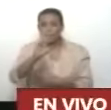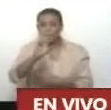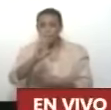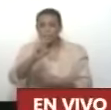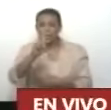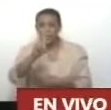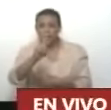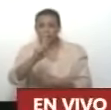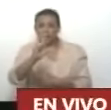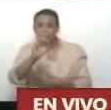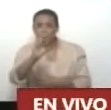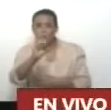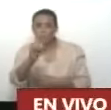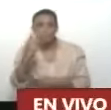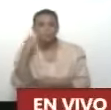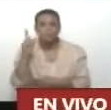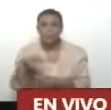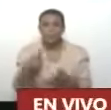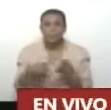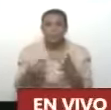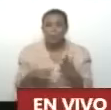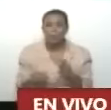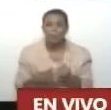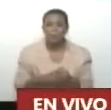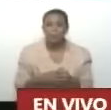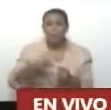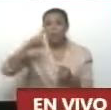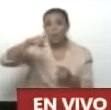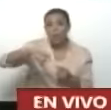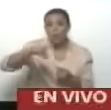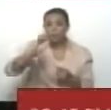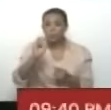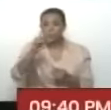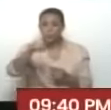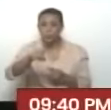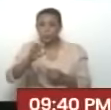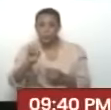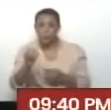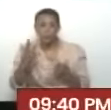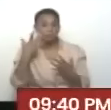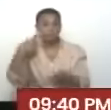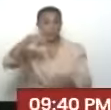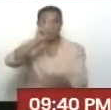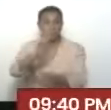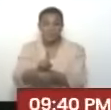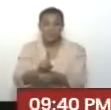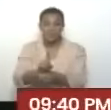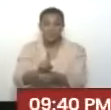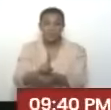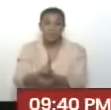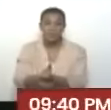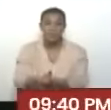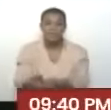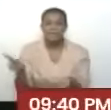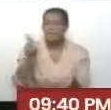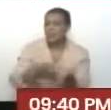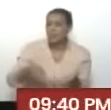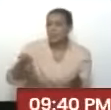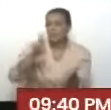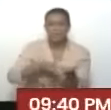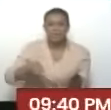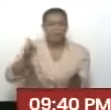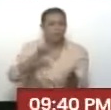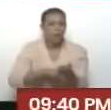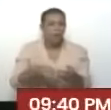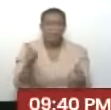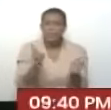Igualmente está por acá Suso, el actor de la canción, bueno, que se repitió miles